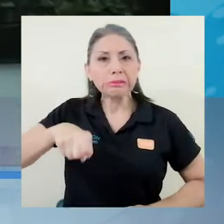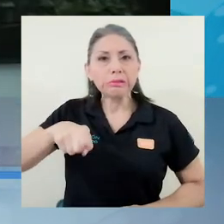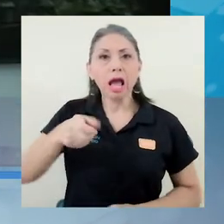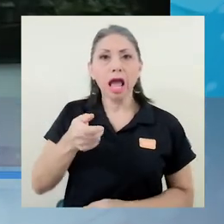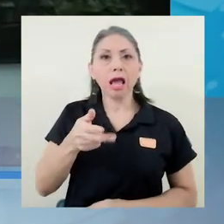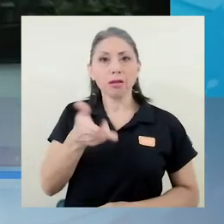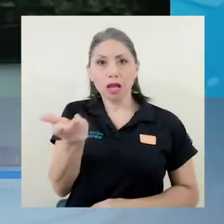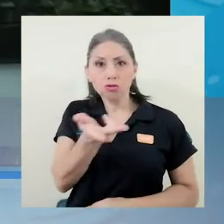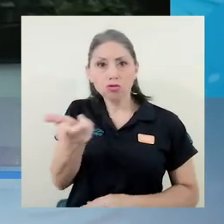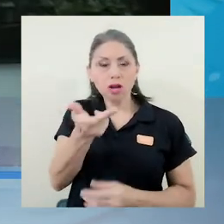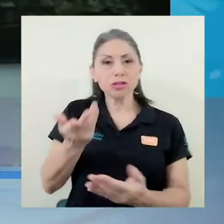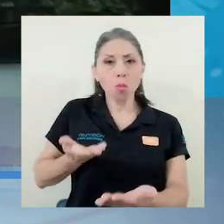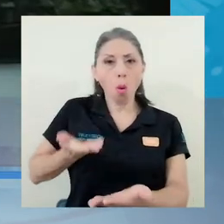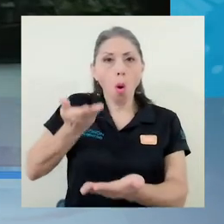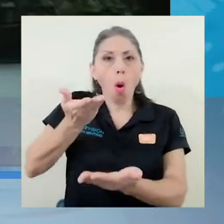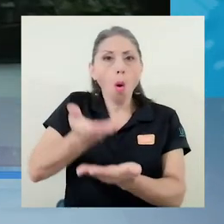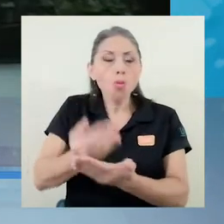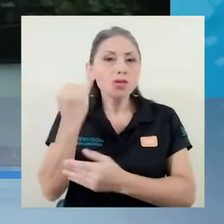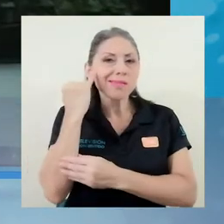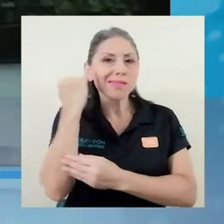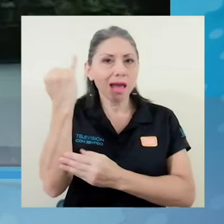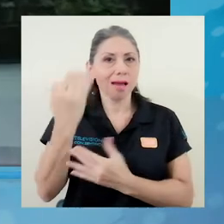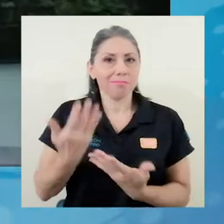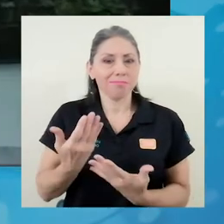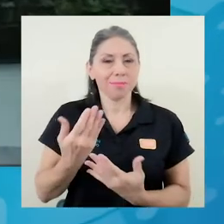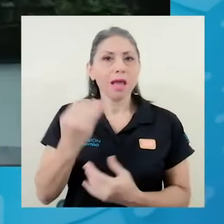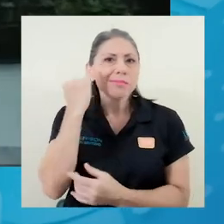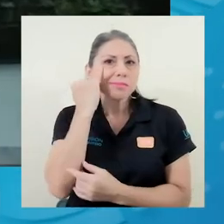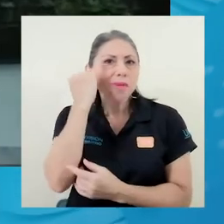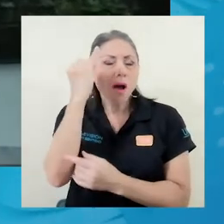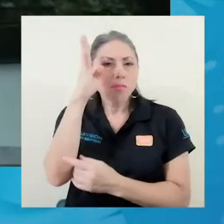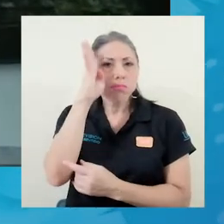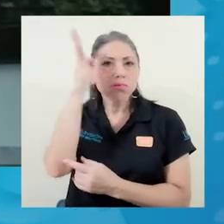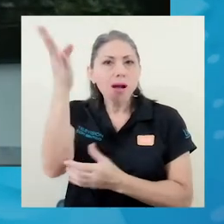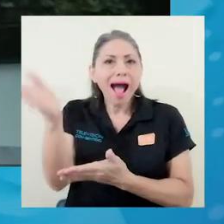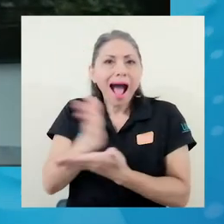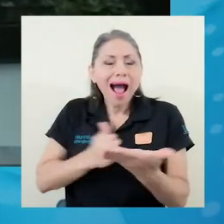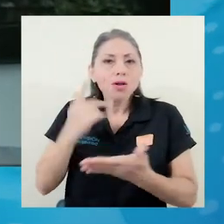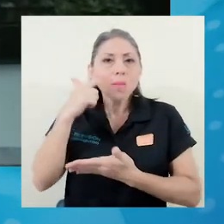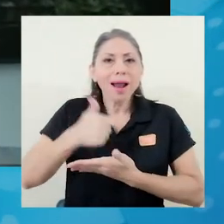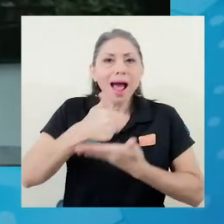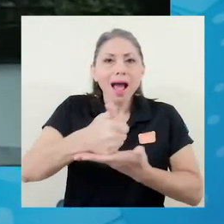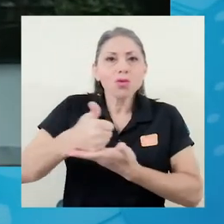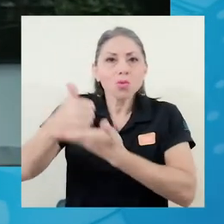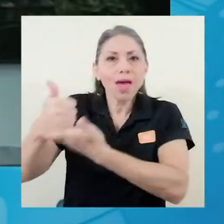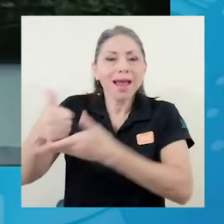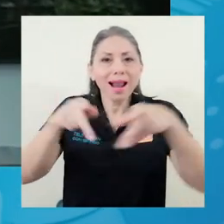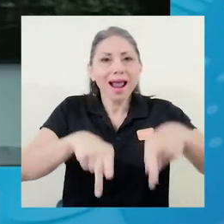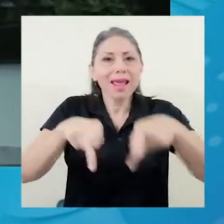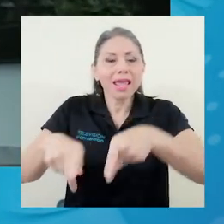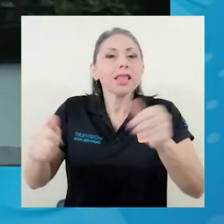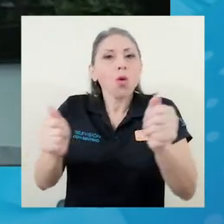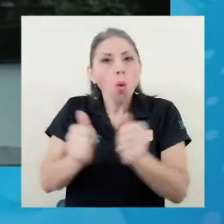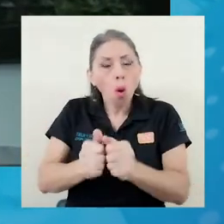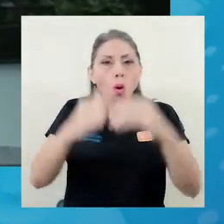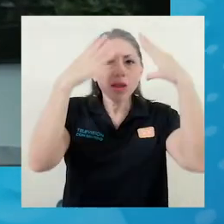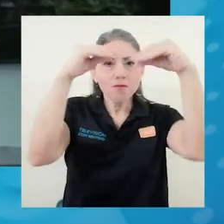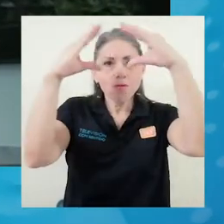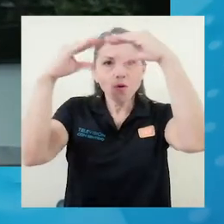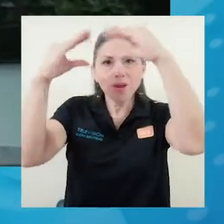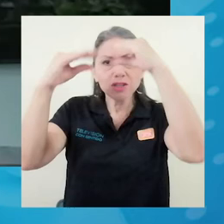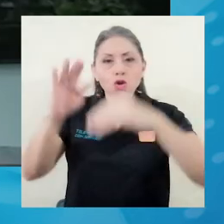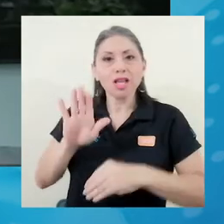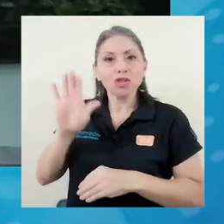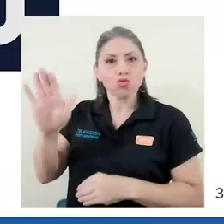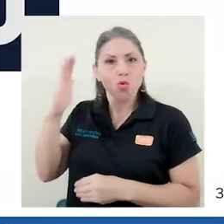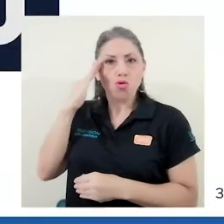que propusieron esta iniciativa de crear algo que ayudar a la población con el conocimiento que ellos han adquirido y ellas